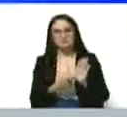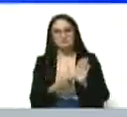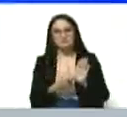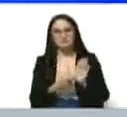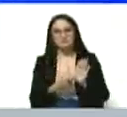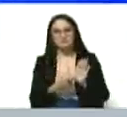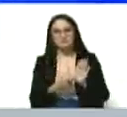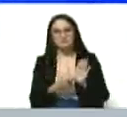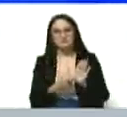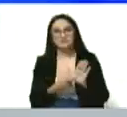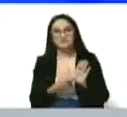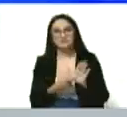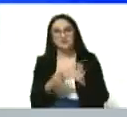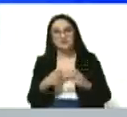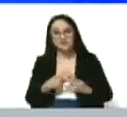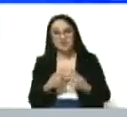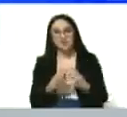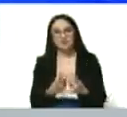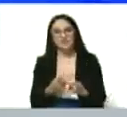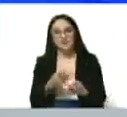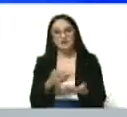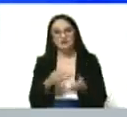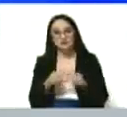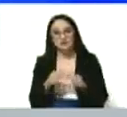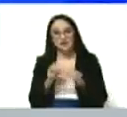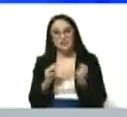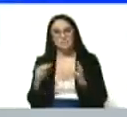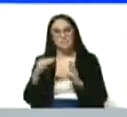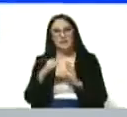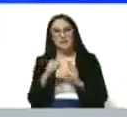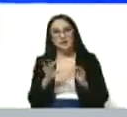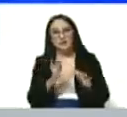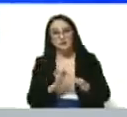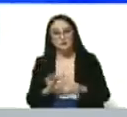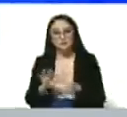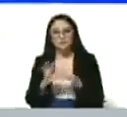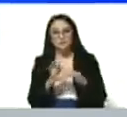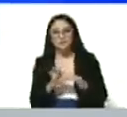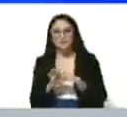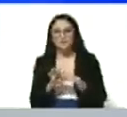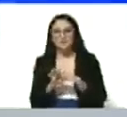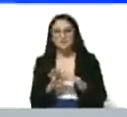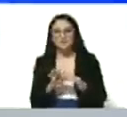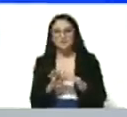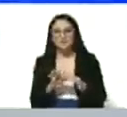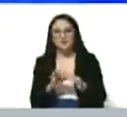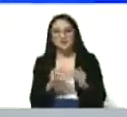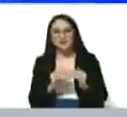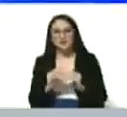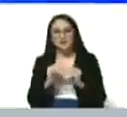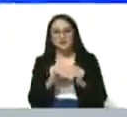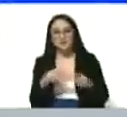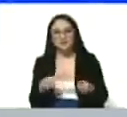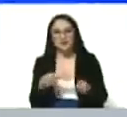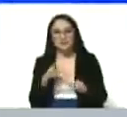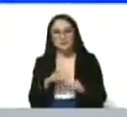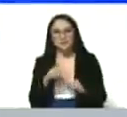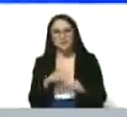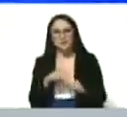repetidamente su voluntad de perseguir la meta en conjunto de alcanzar la estabilidad del mercado